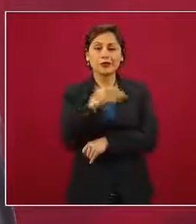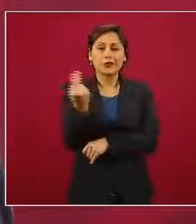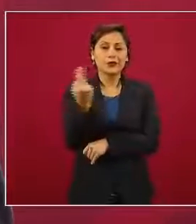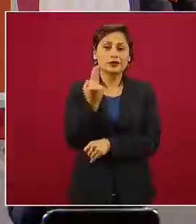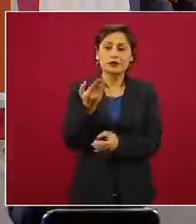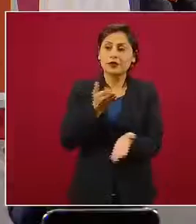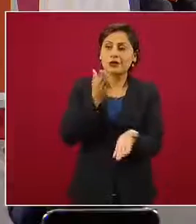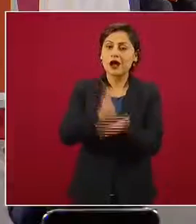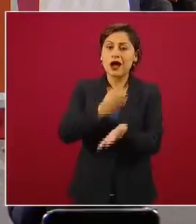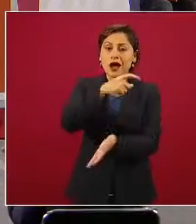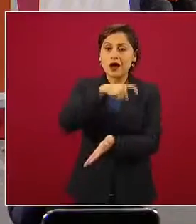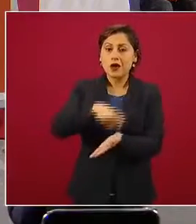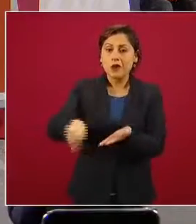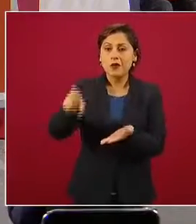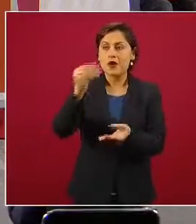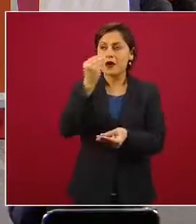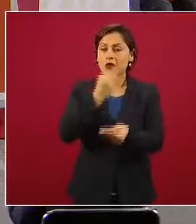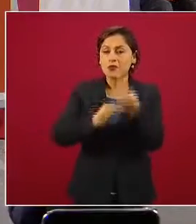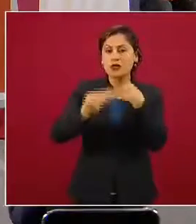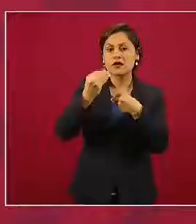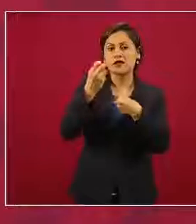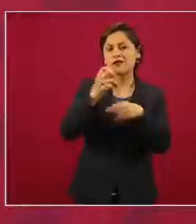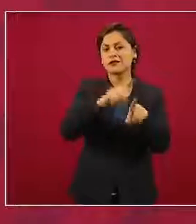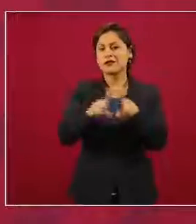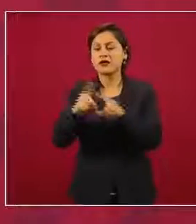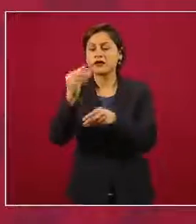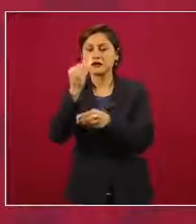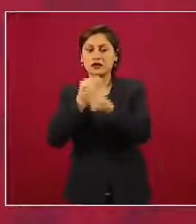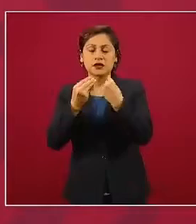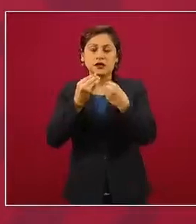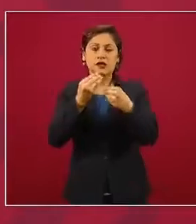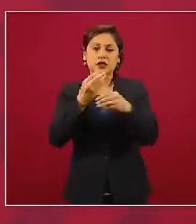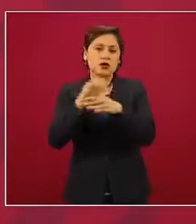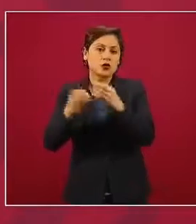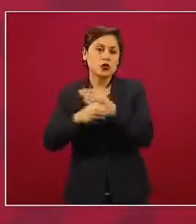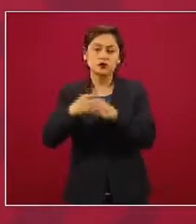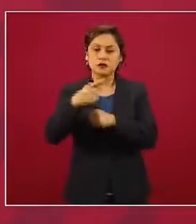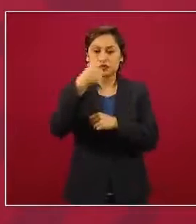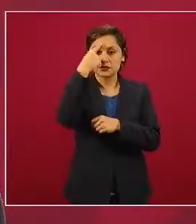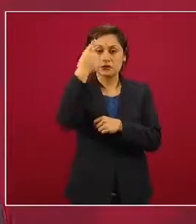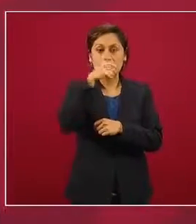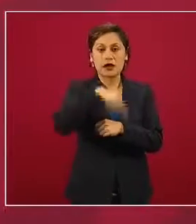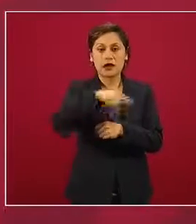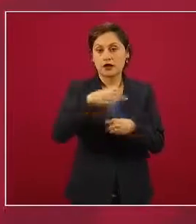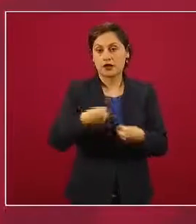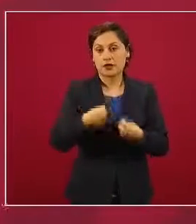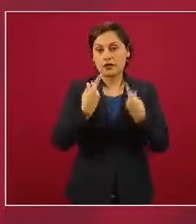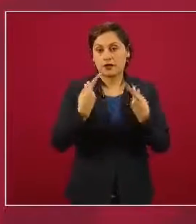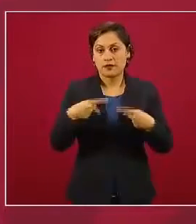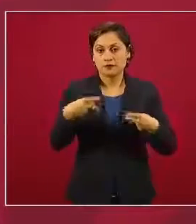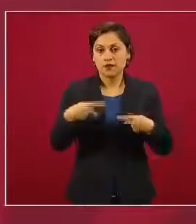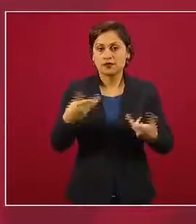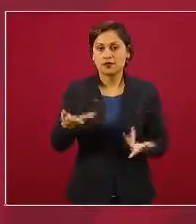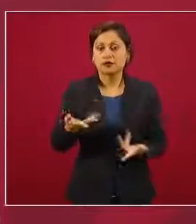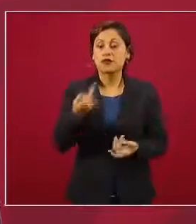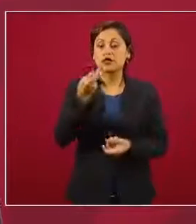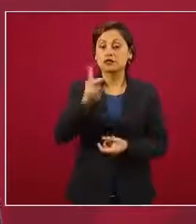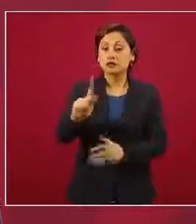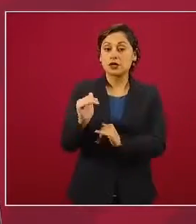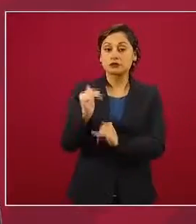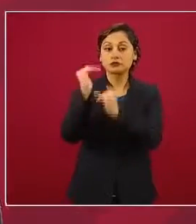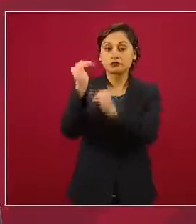actividades fundamentales para la subsistencia de toda la sociedad. Permanecen abiertos, se recomienda un aforo no mayor